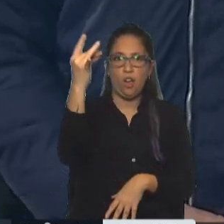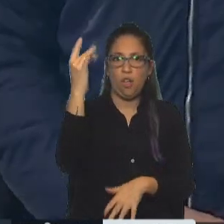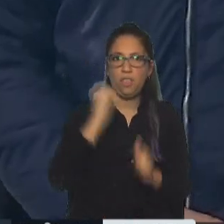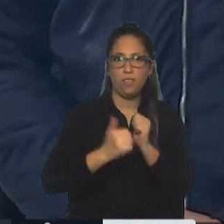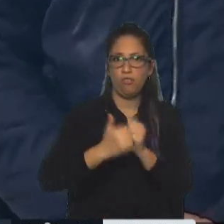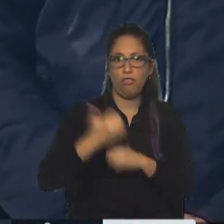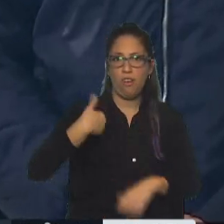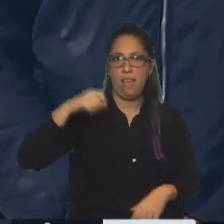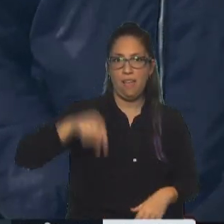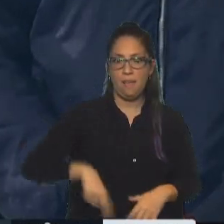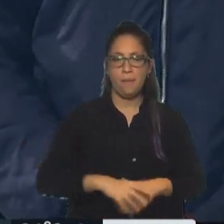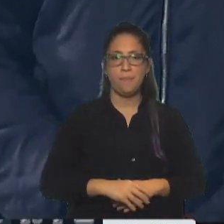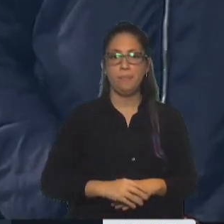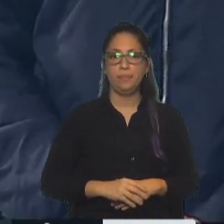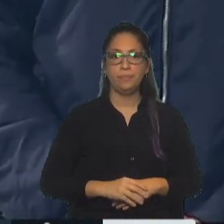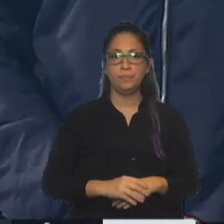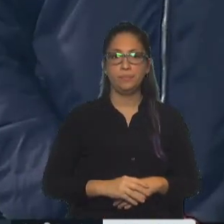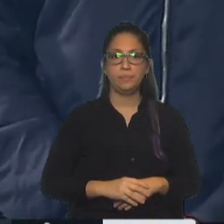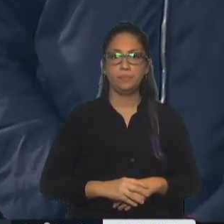historia.